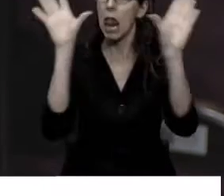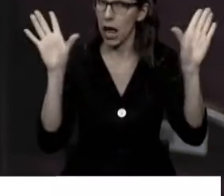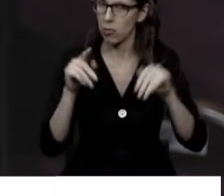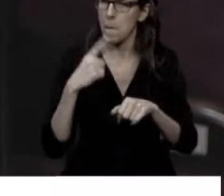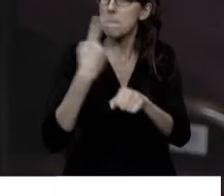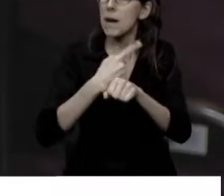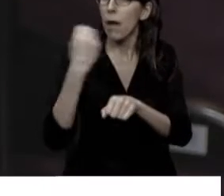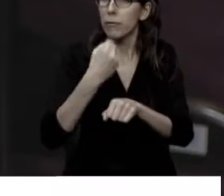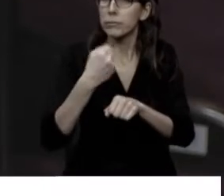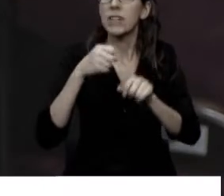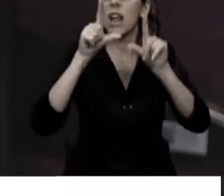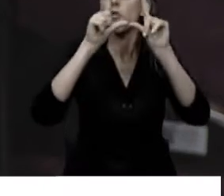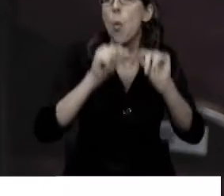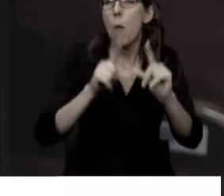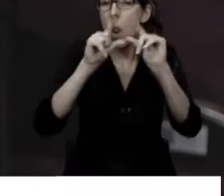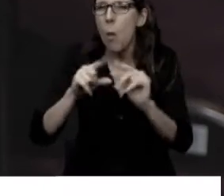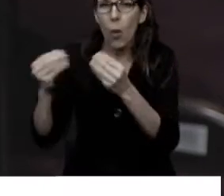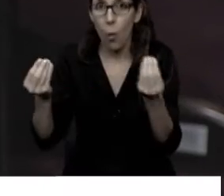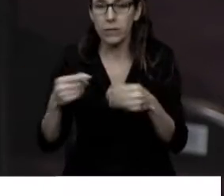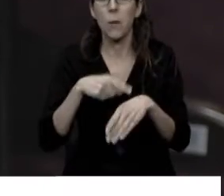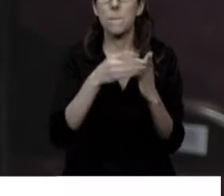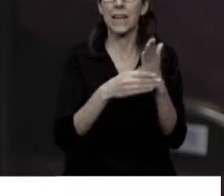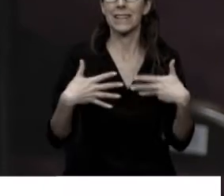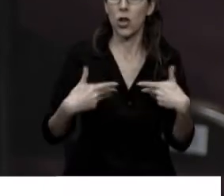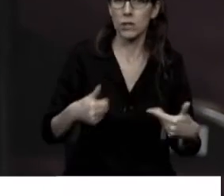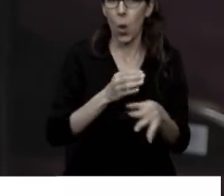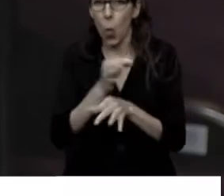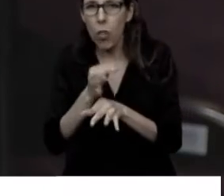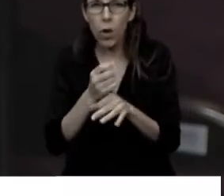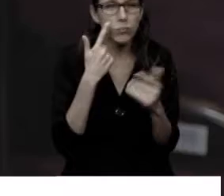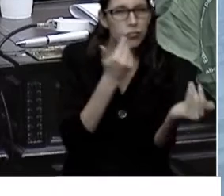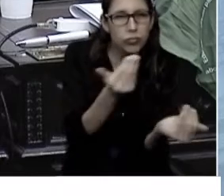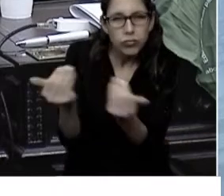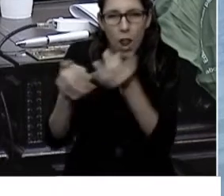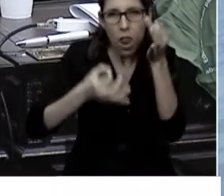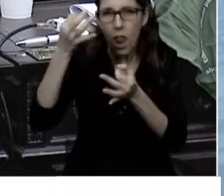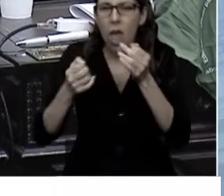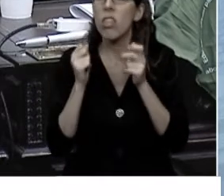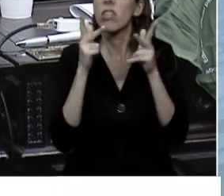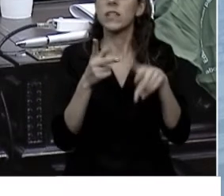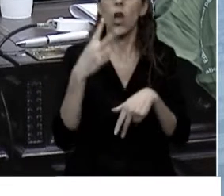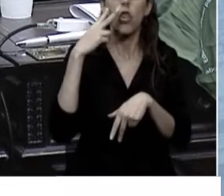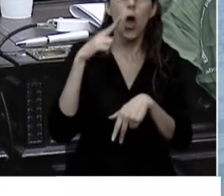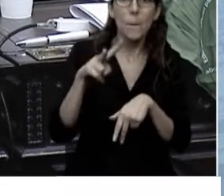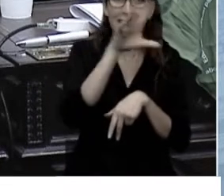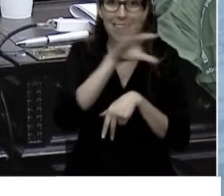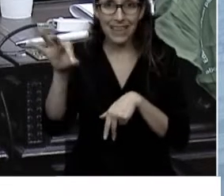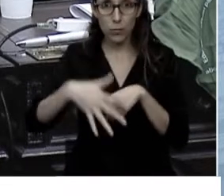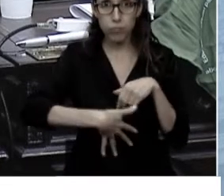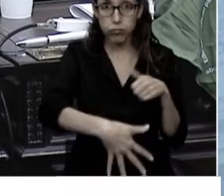datos. El último registro del Ministerio de Salud y Educación determinó que 2.500